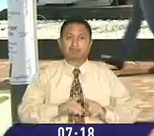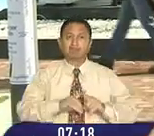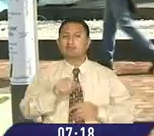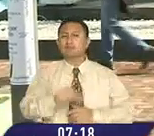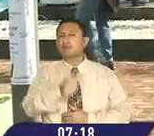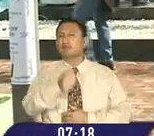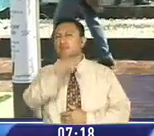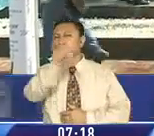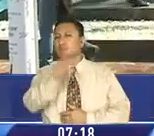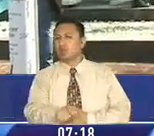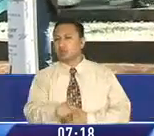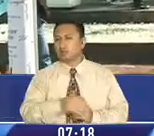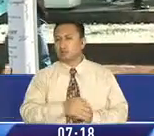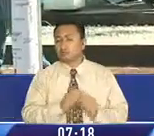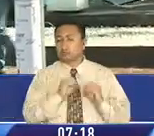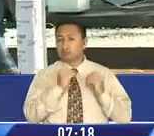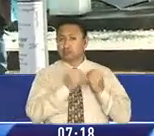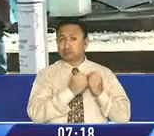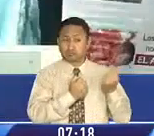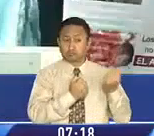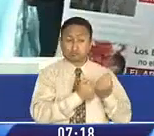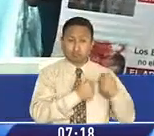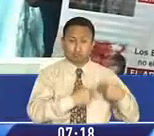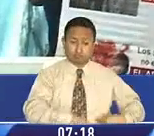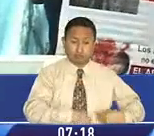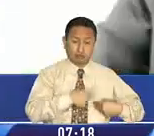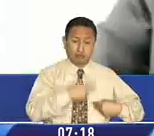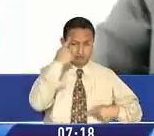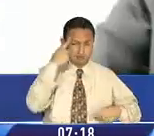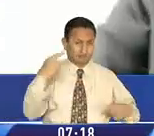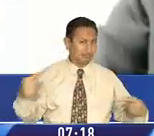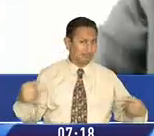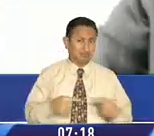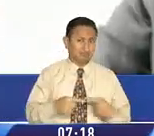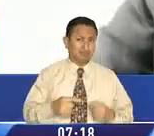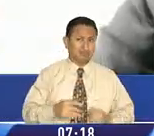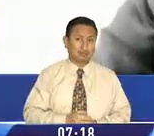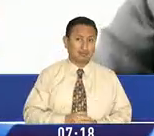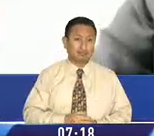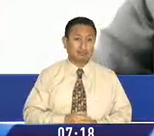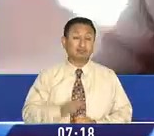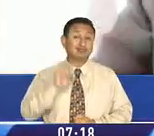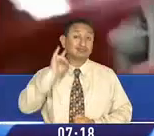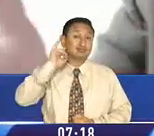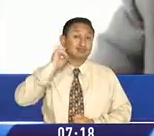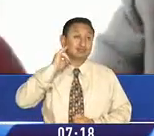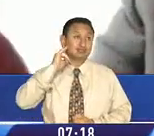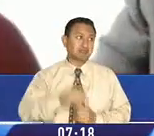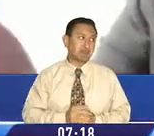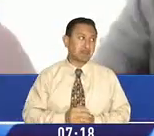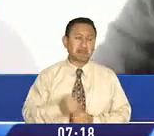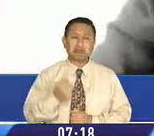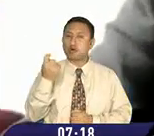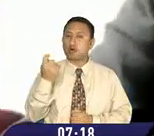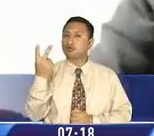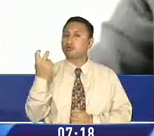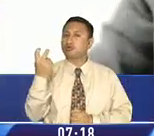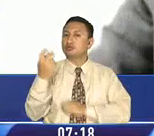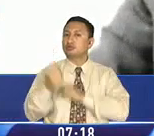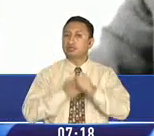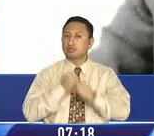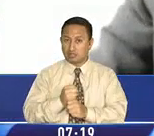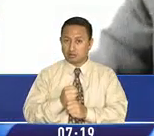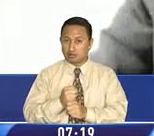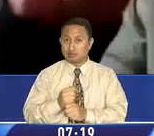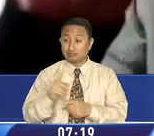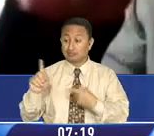que son parte de organizaciones pro vida que no están de acuerdo. Hablamos de una niña de 11, 12 años. Esa niña que